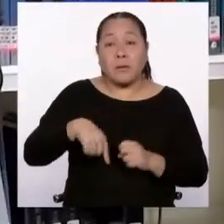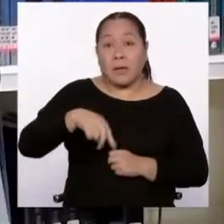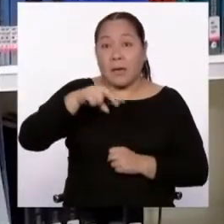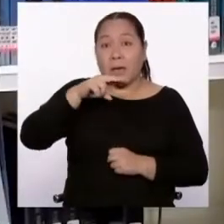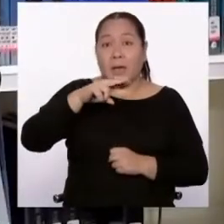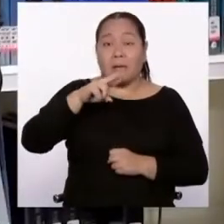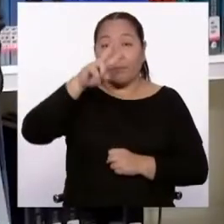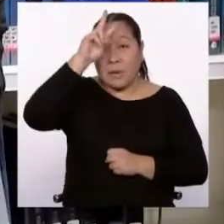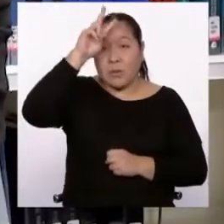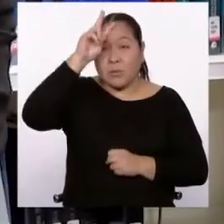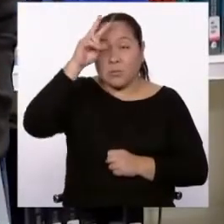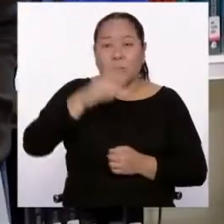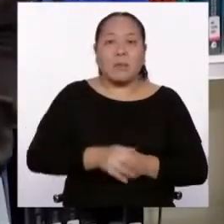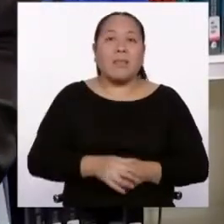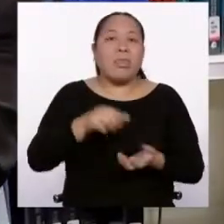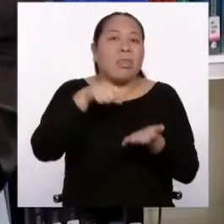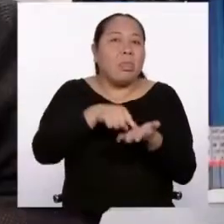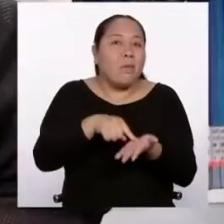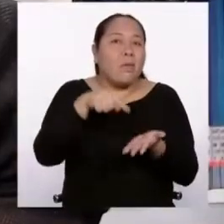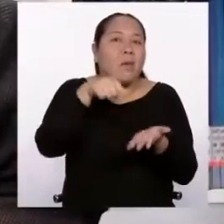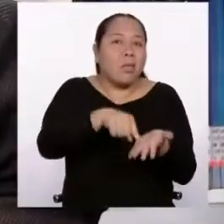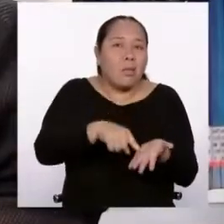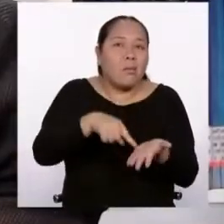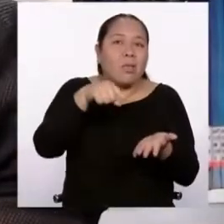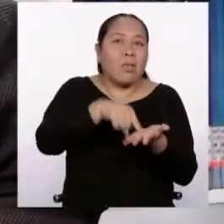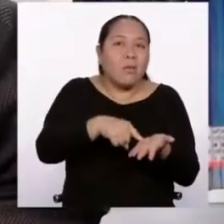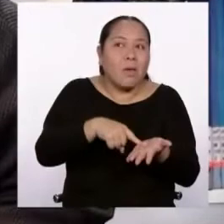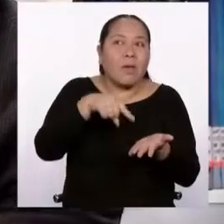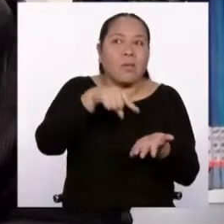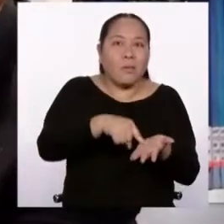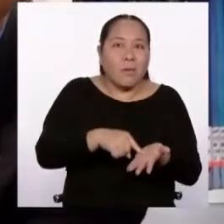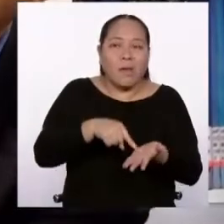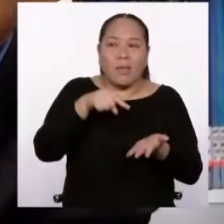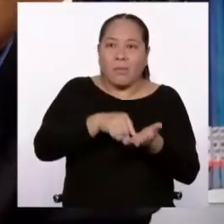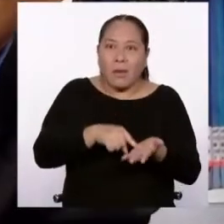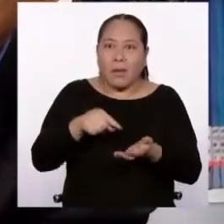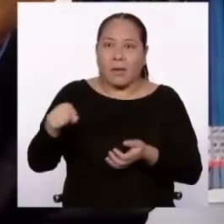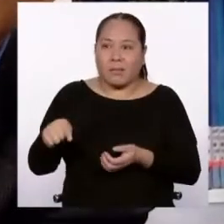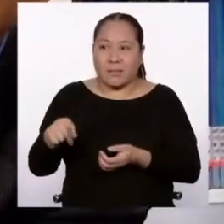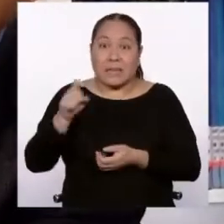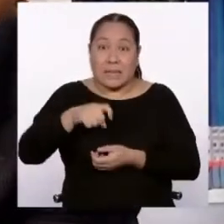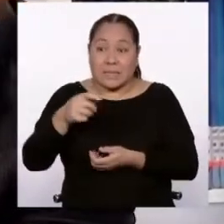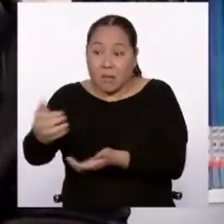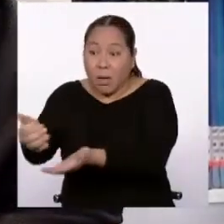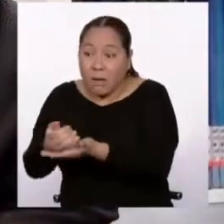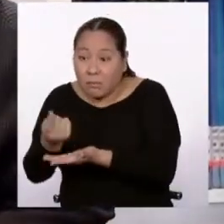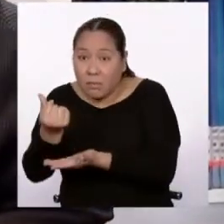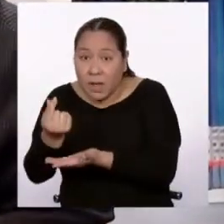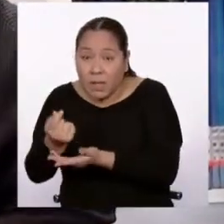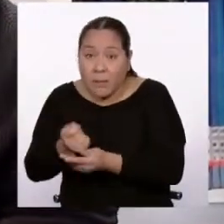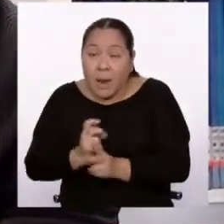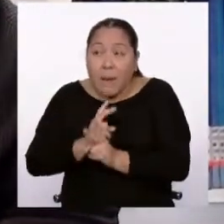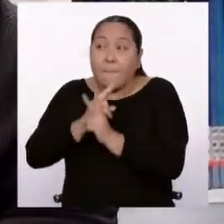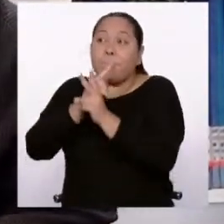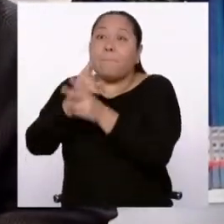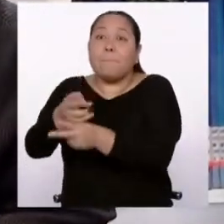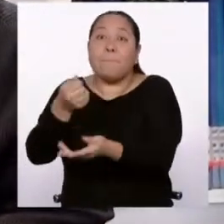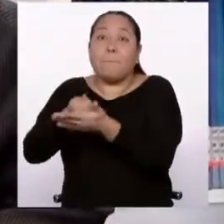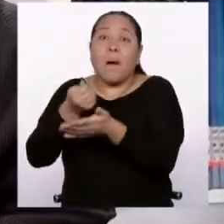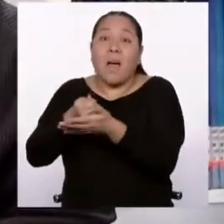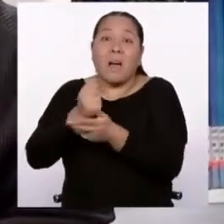un proyecto que debía producir ingresos que permitan pagar el préstamo. Y esto fue